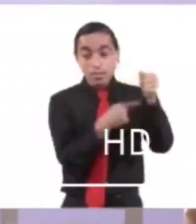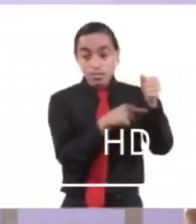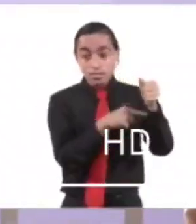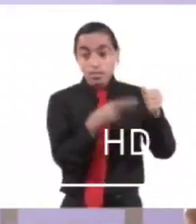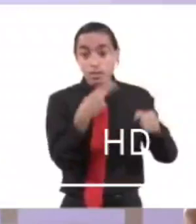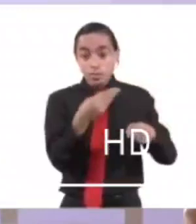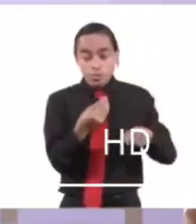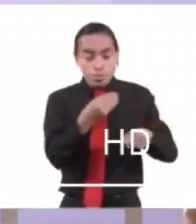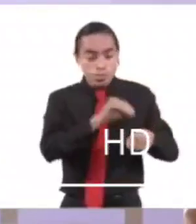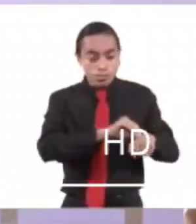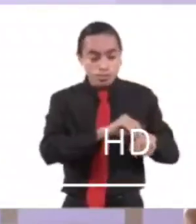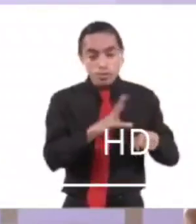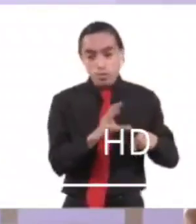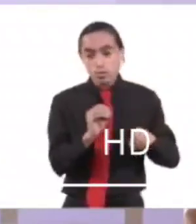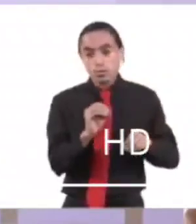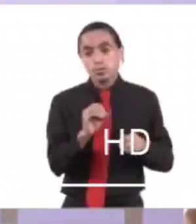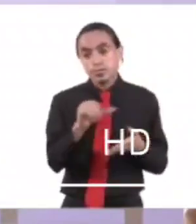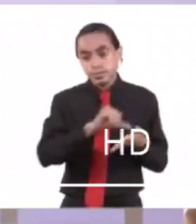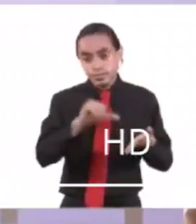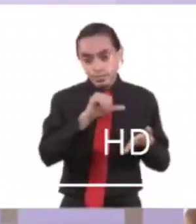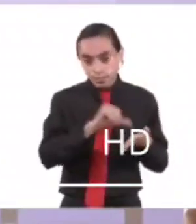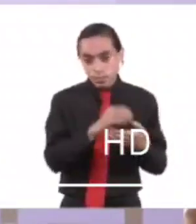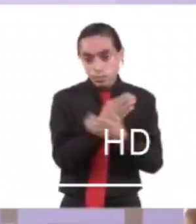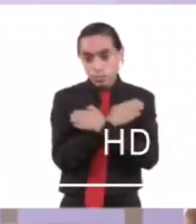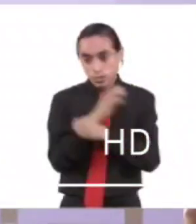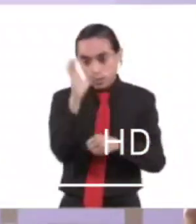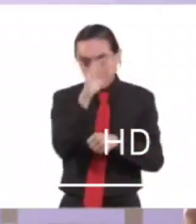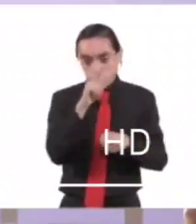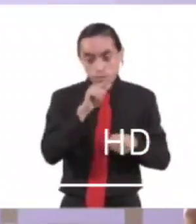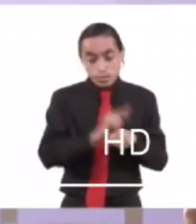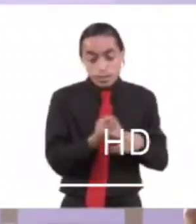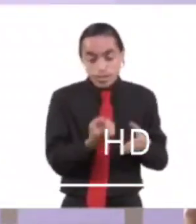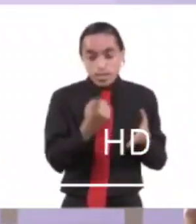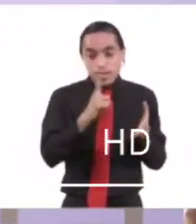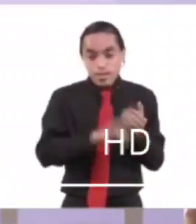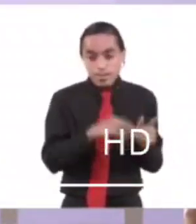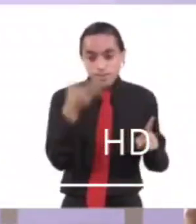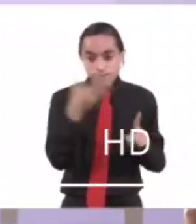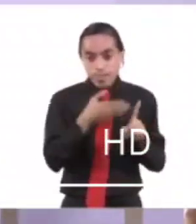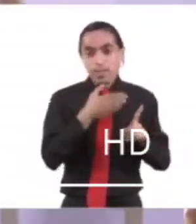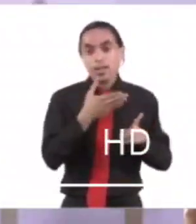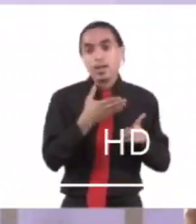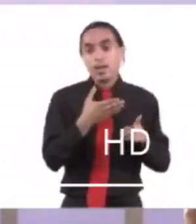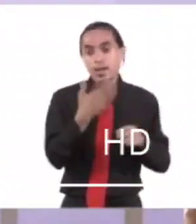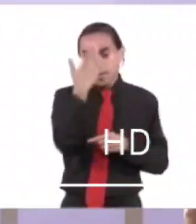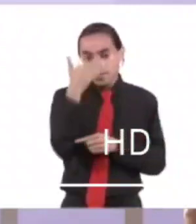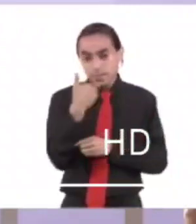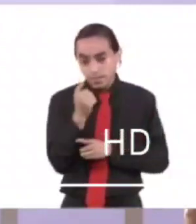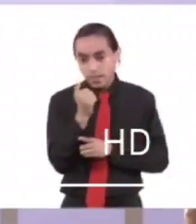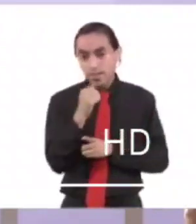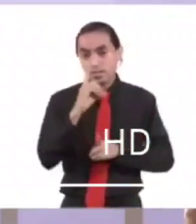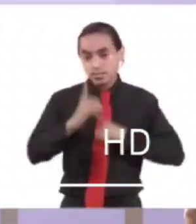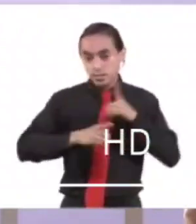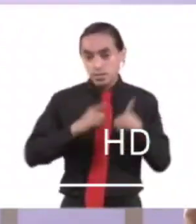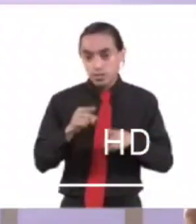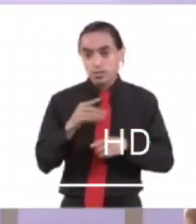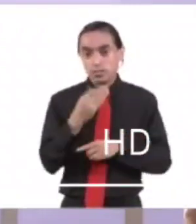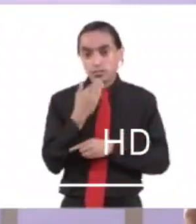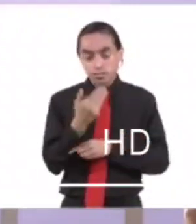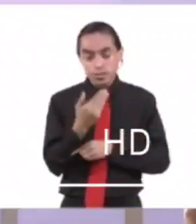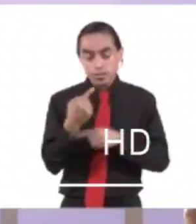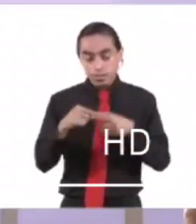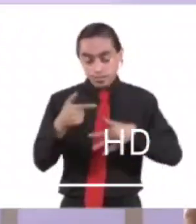centro educativo y cultural dedicado al desarrollo de habilidades y capacidades de los habitantes de esta gran